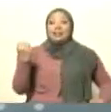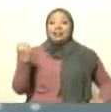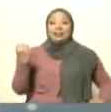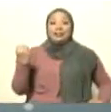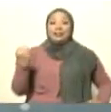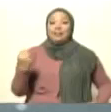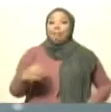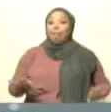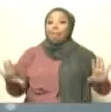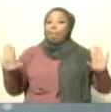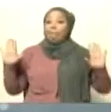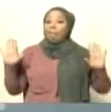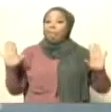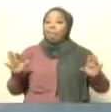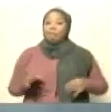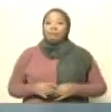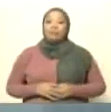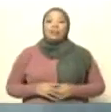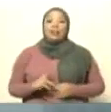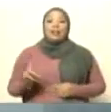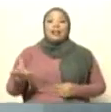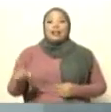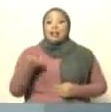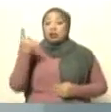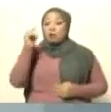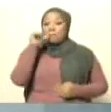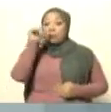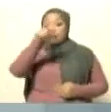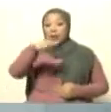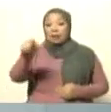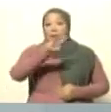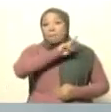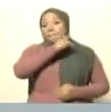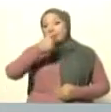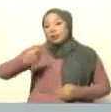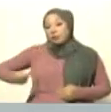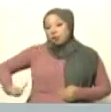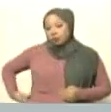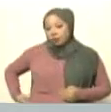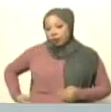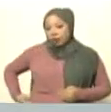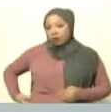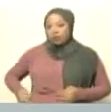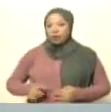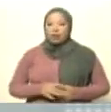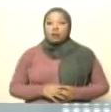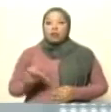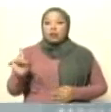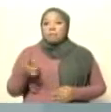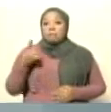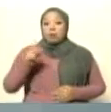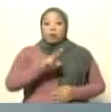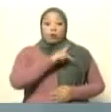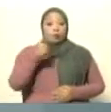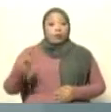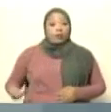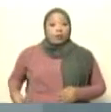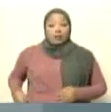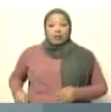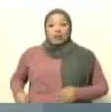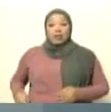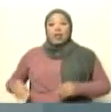preparan en esa primera fase el regreso mío como vicepresidente. En coordinación con los compañeros de Casa